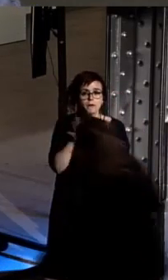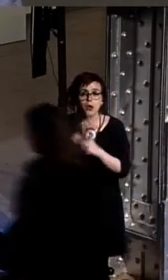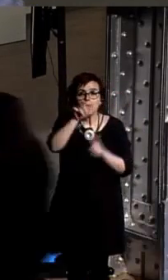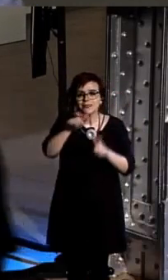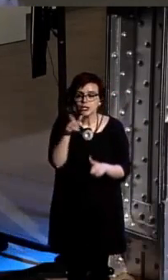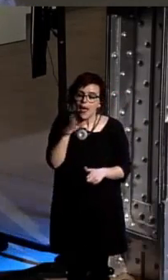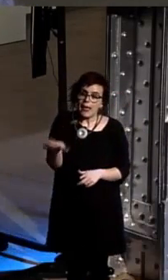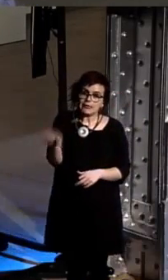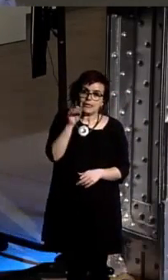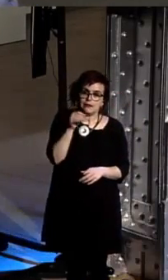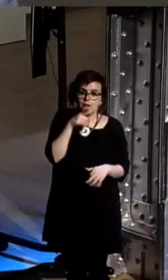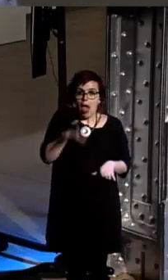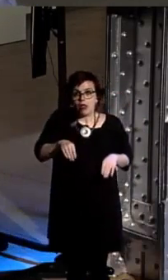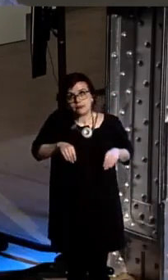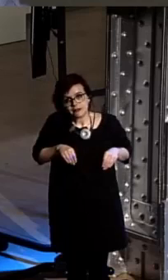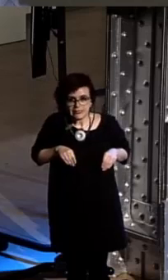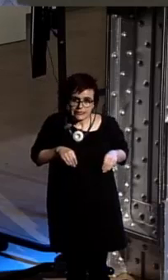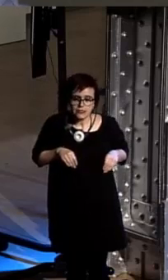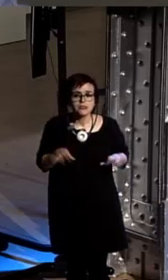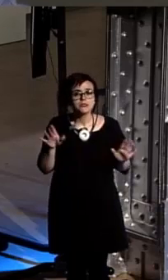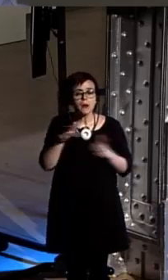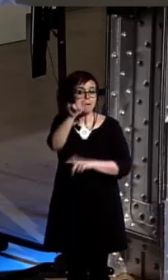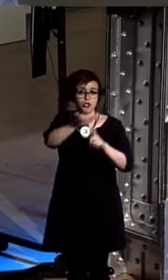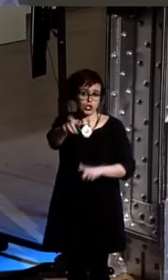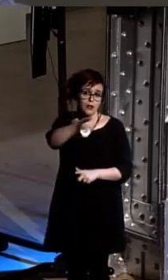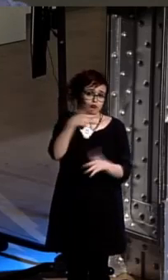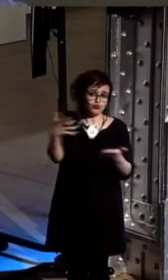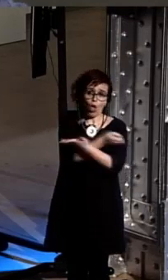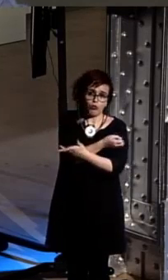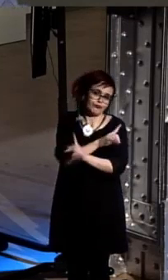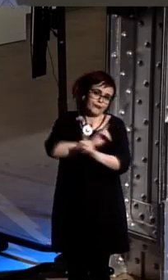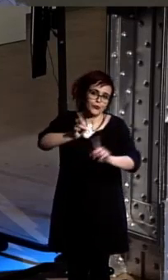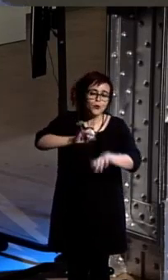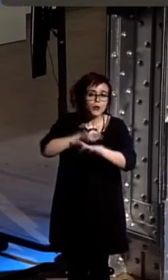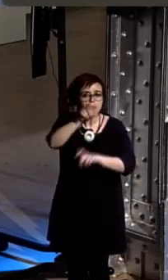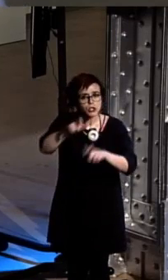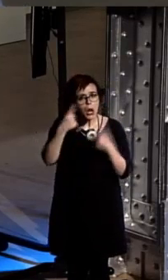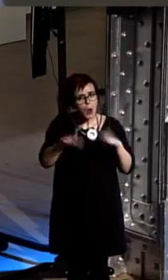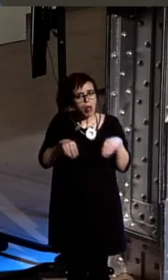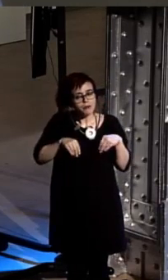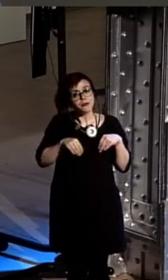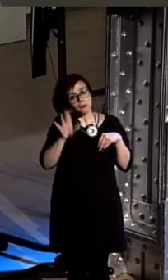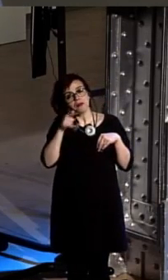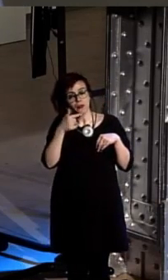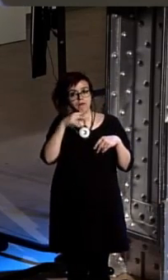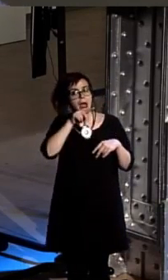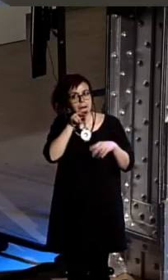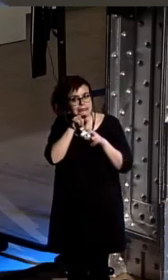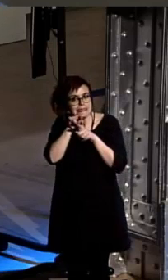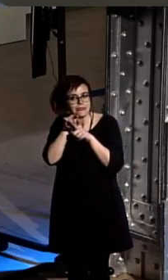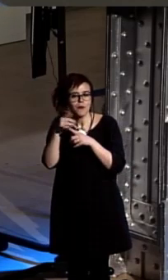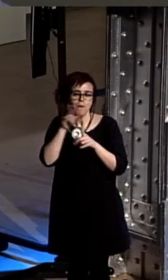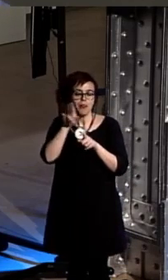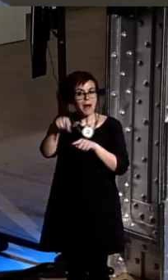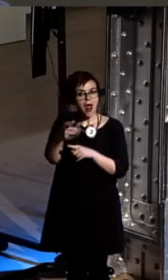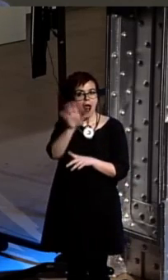lo admita. Primero, obviamente no todo el mundo lo hace, y segundo, es difícil que los que lo hacen lo admitan y hablen de ello. Es muy